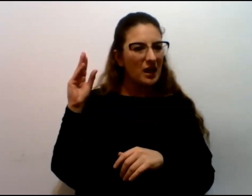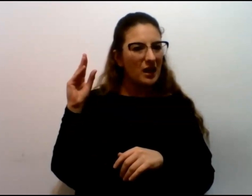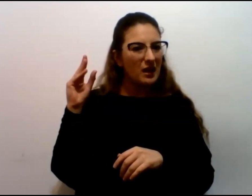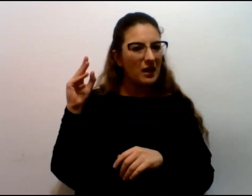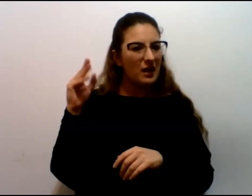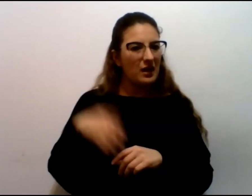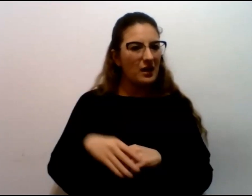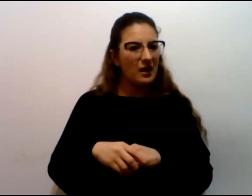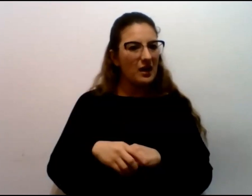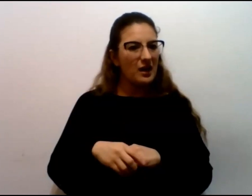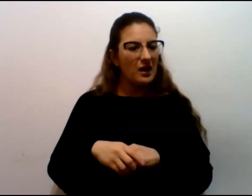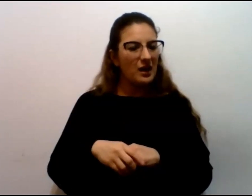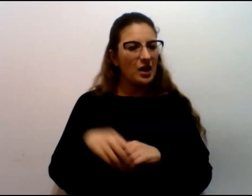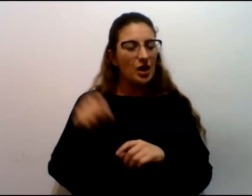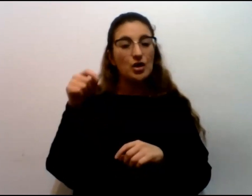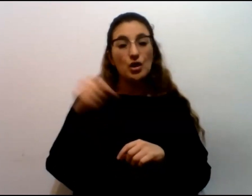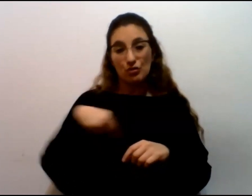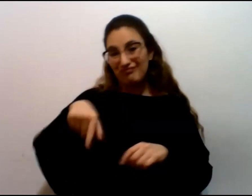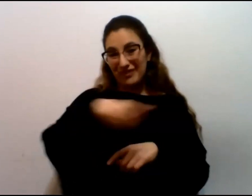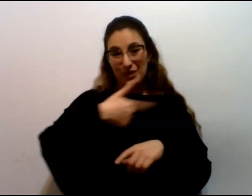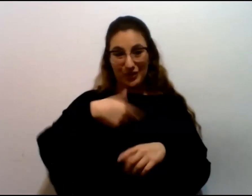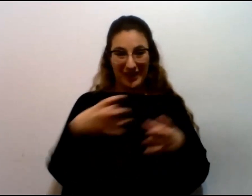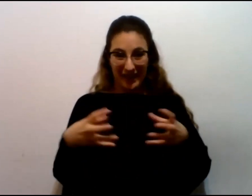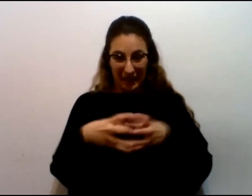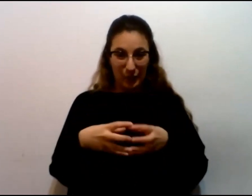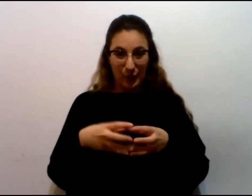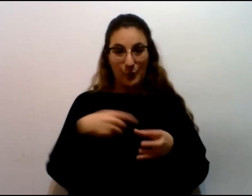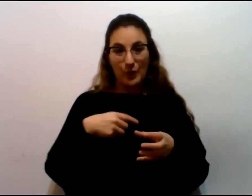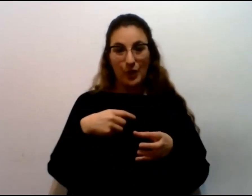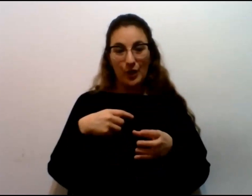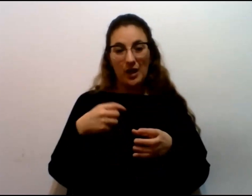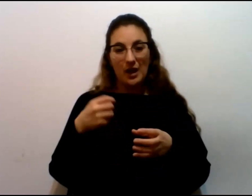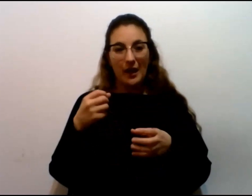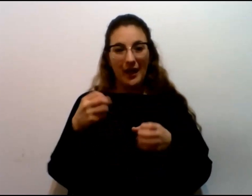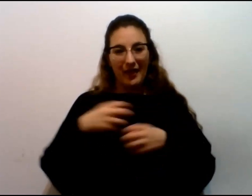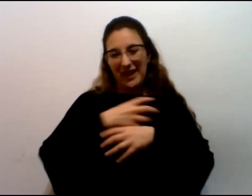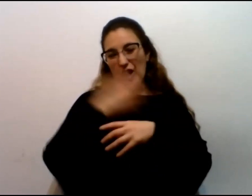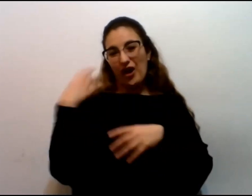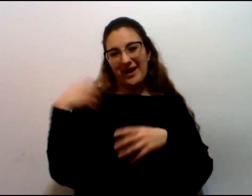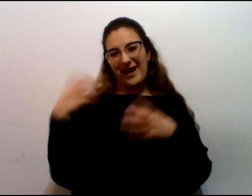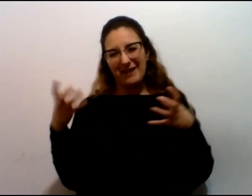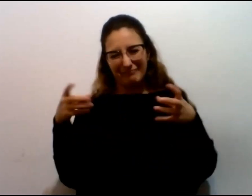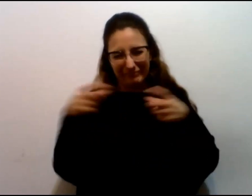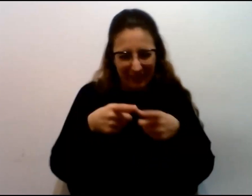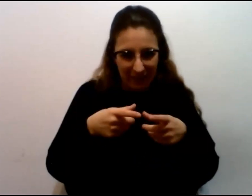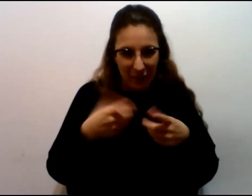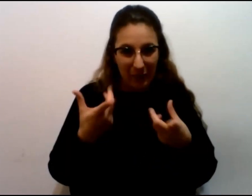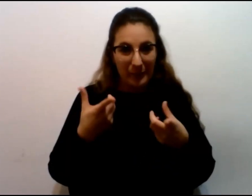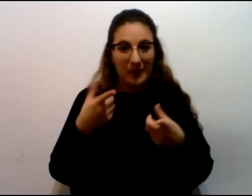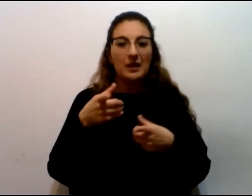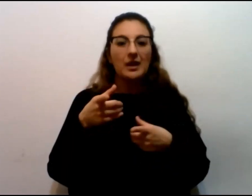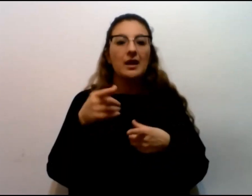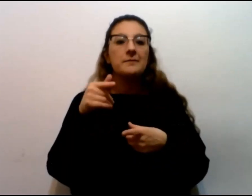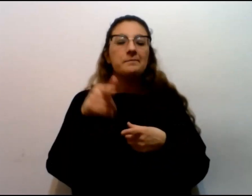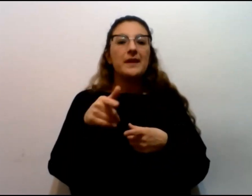Lo tratamos Desde lo General A lo particular Y en este seminario Se eligieron Por ahí Los temas